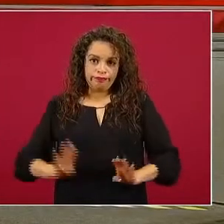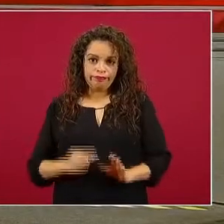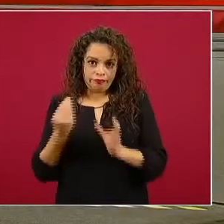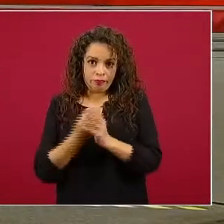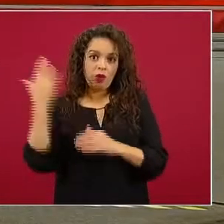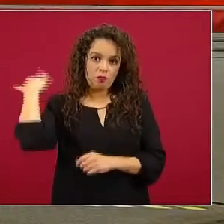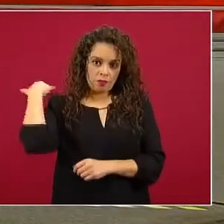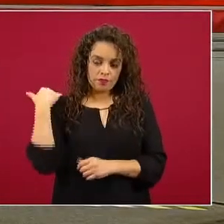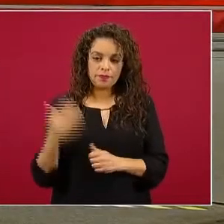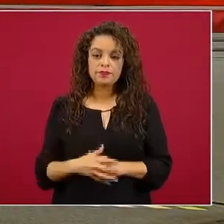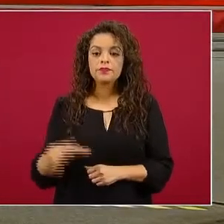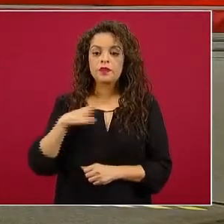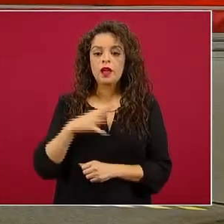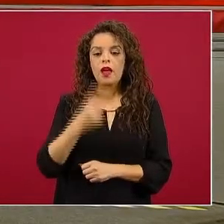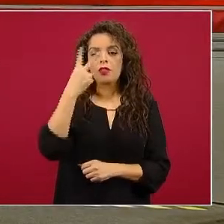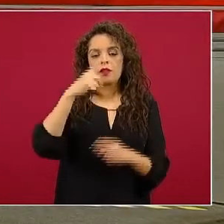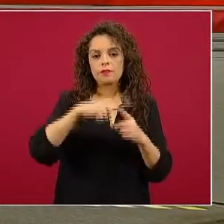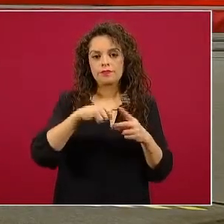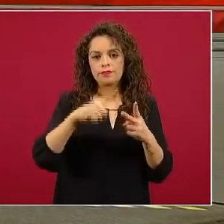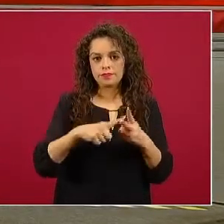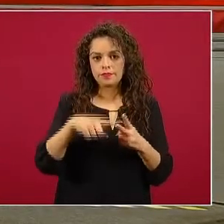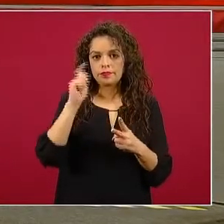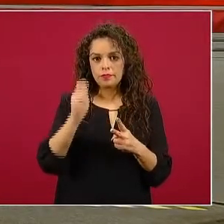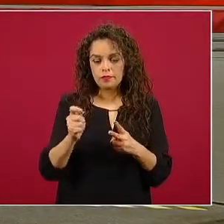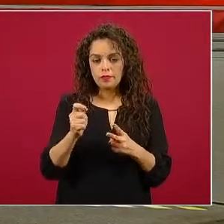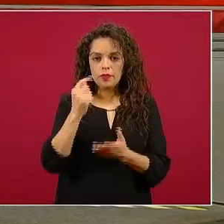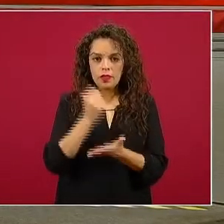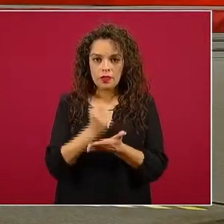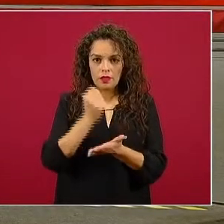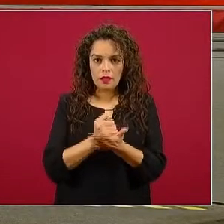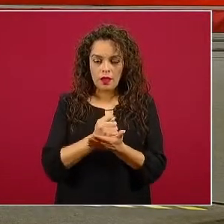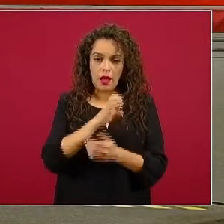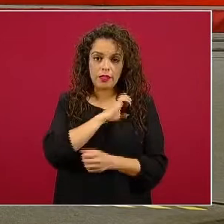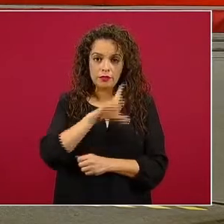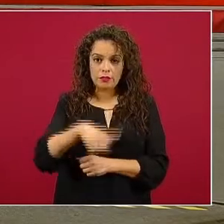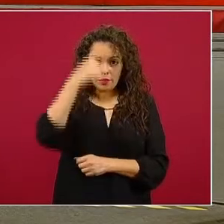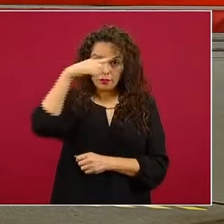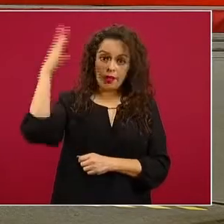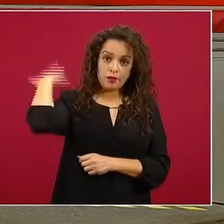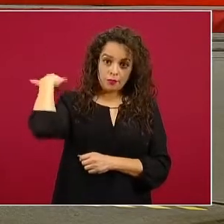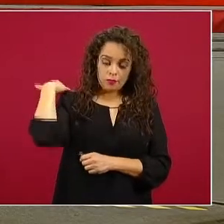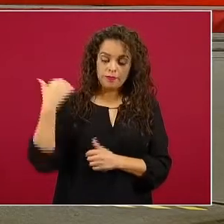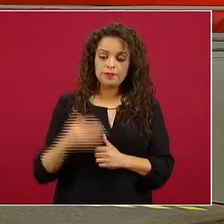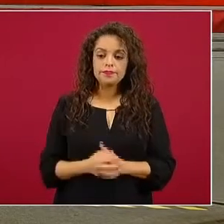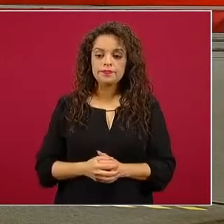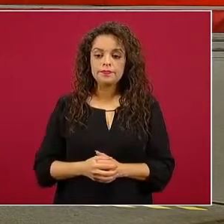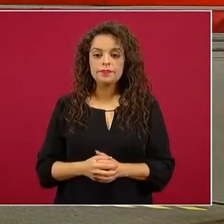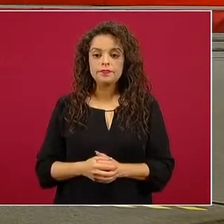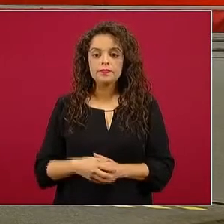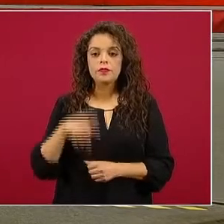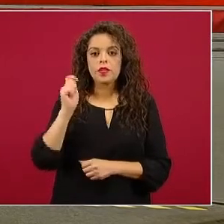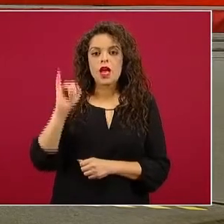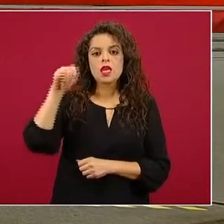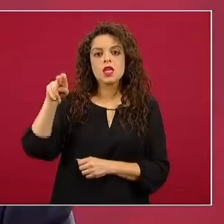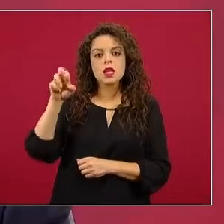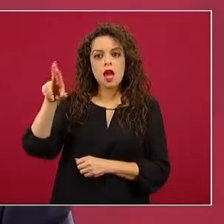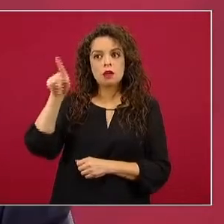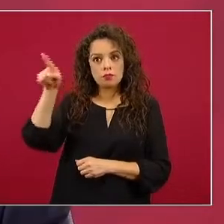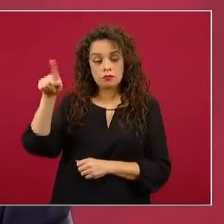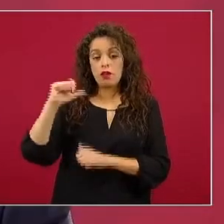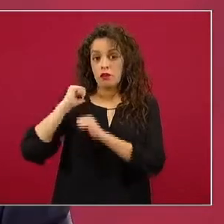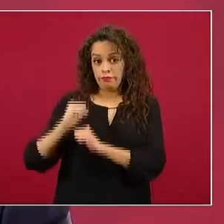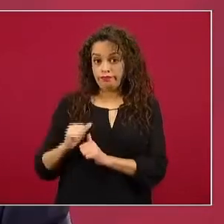otro filantrópico de rehabilitación pulmonar especializada. El público está a cargo del INER, el Instituto Nacional de